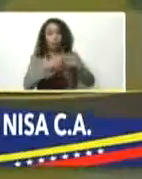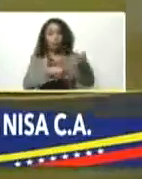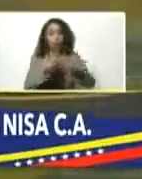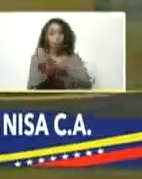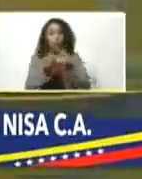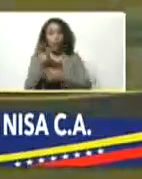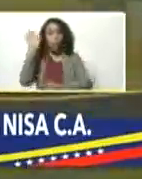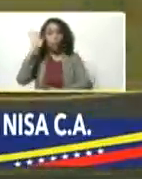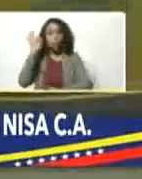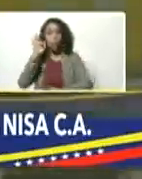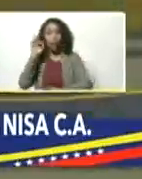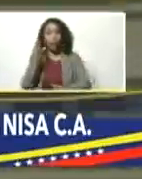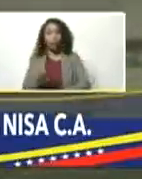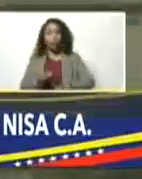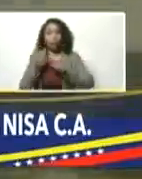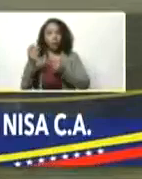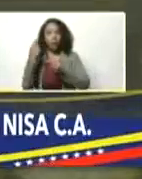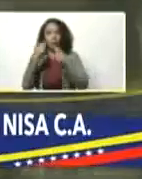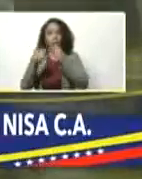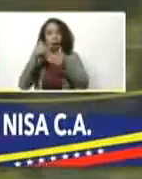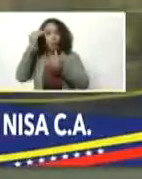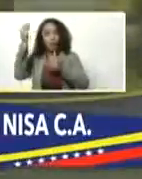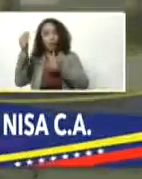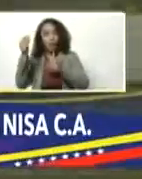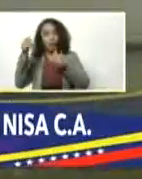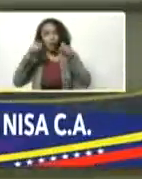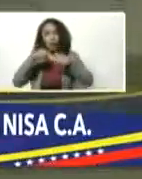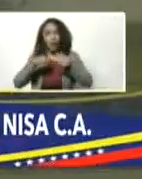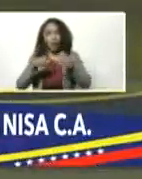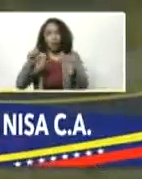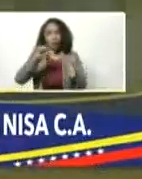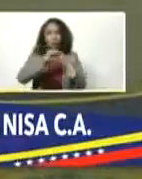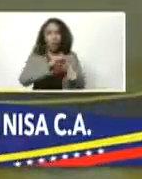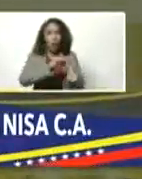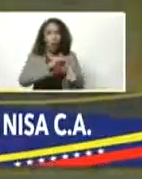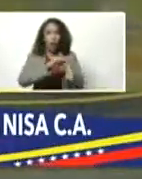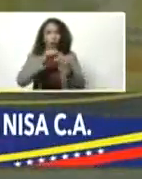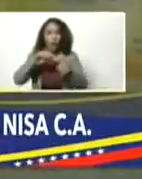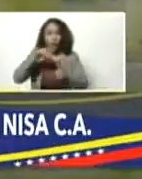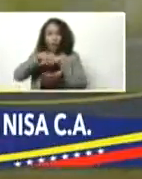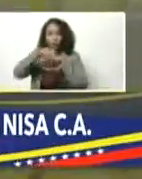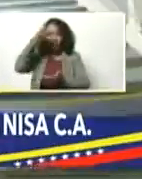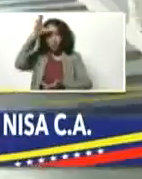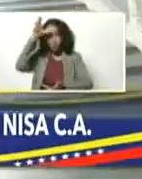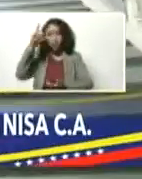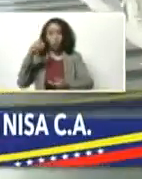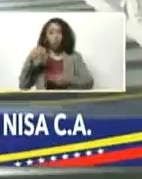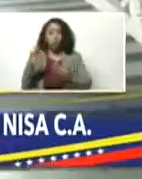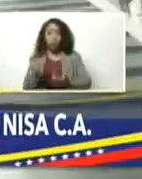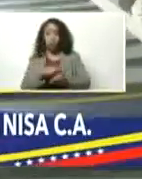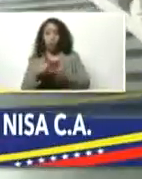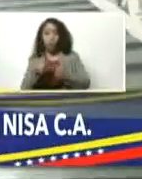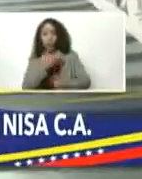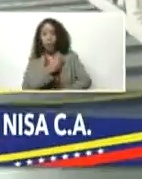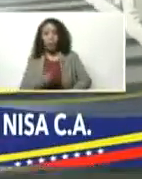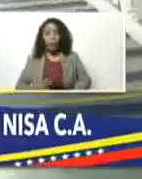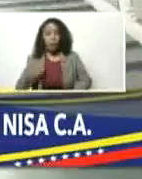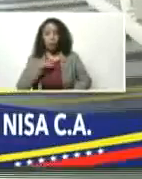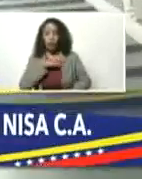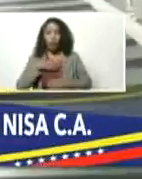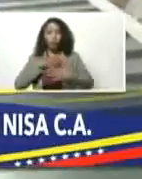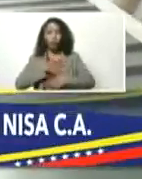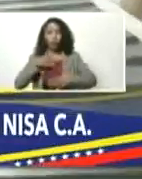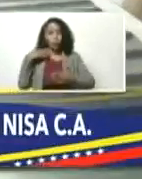porcentaje dedicado también a la exportación desde la península de Paraguaná. Así que, presidente, nos complace seguir